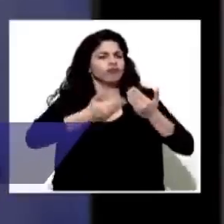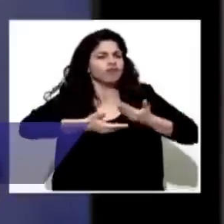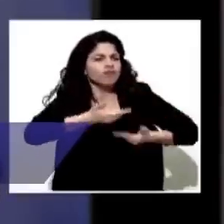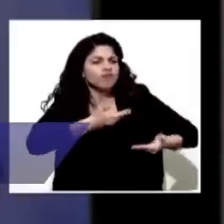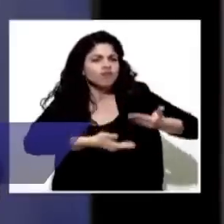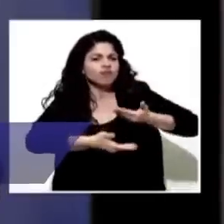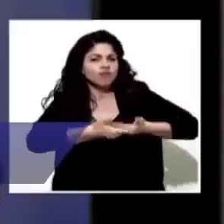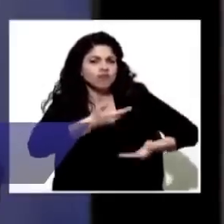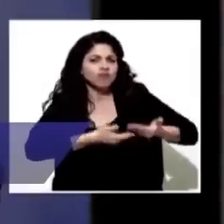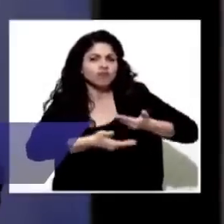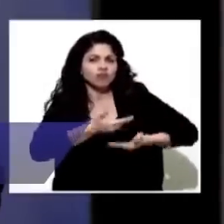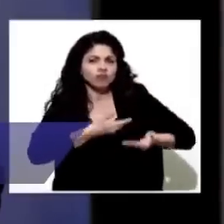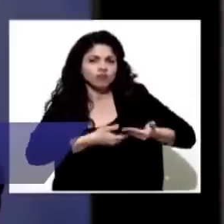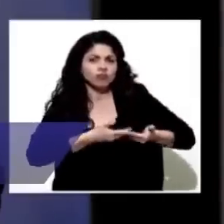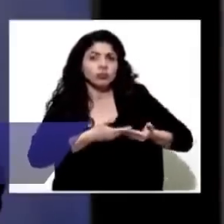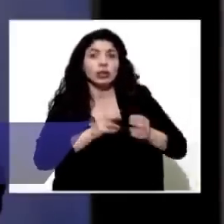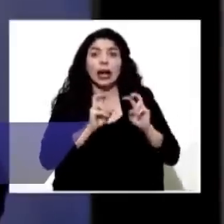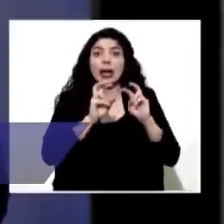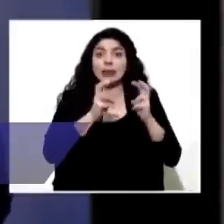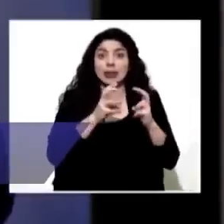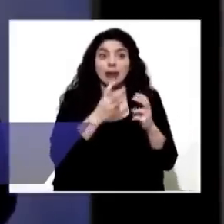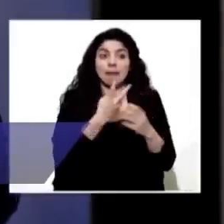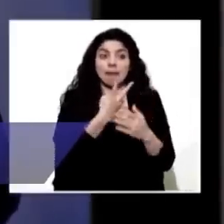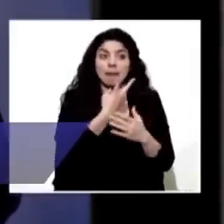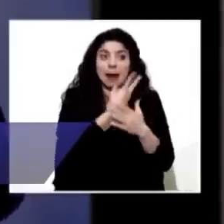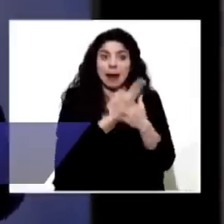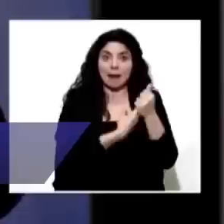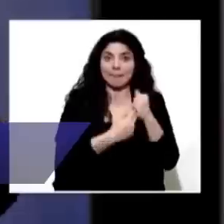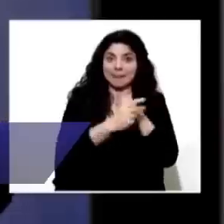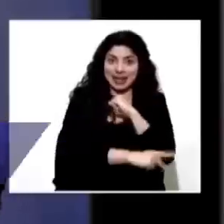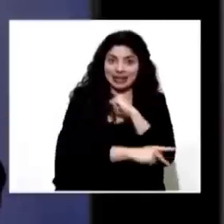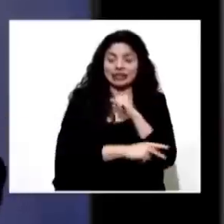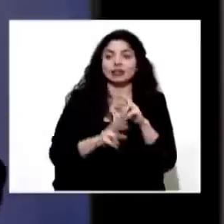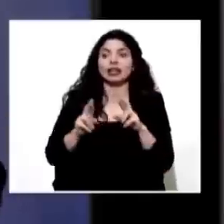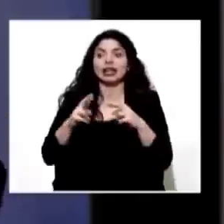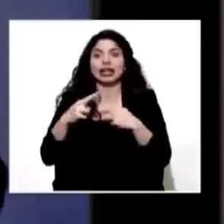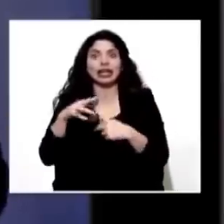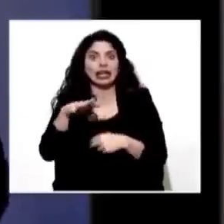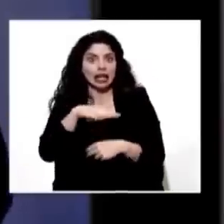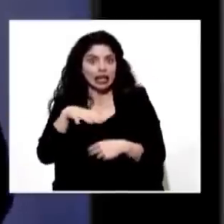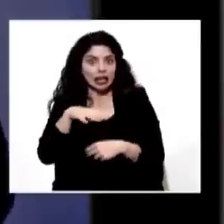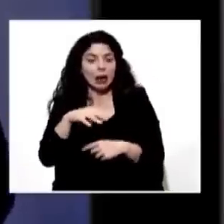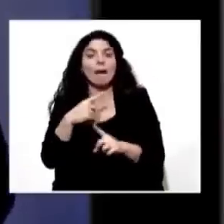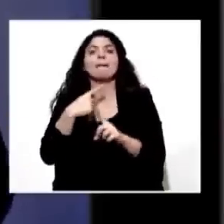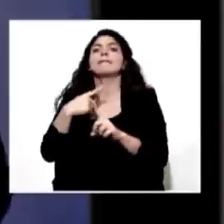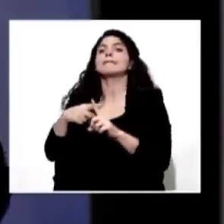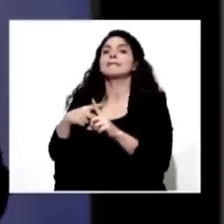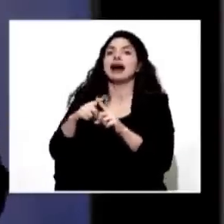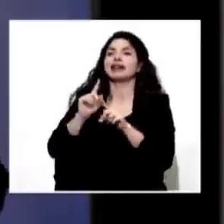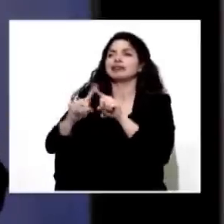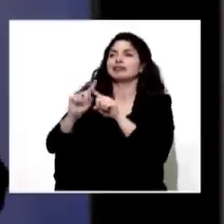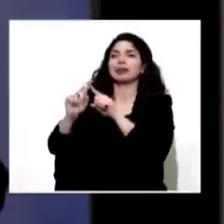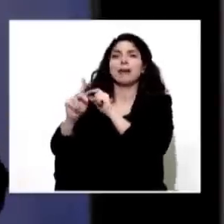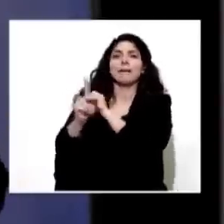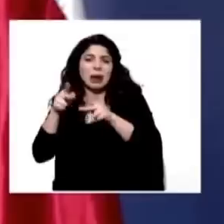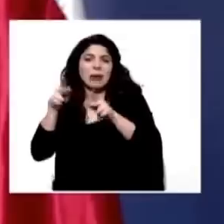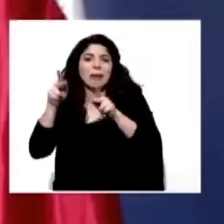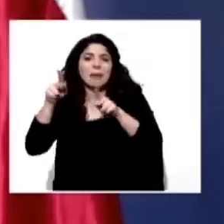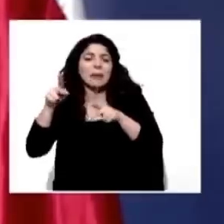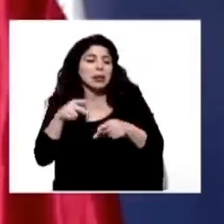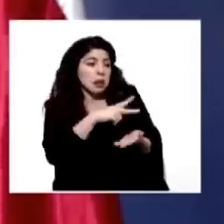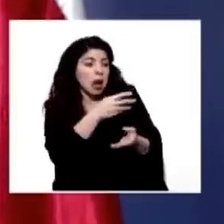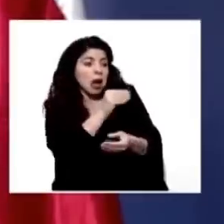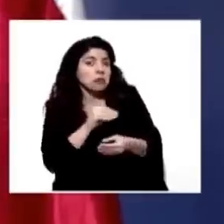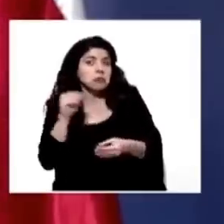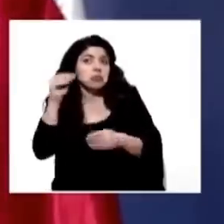cooperación, tanto en el ámbito bilateral, en la región, así como en el ámbito multilateral.